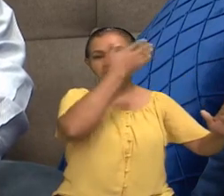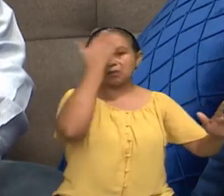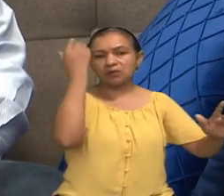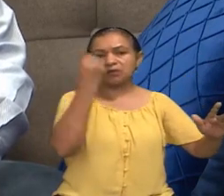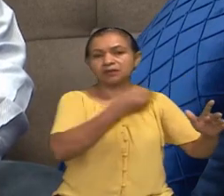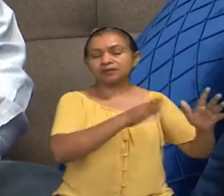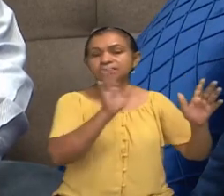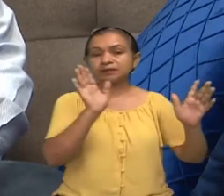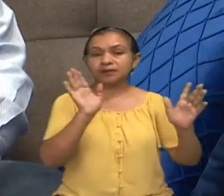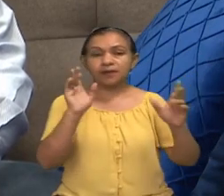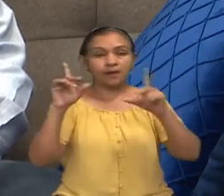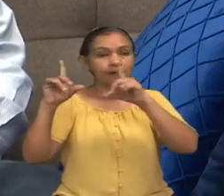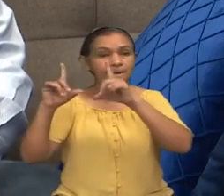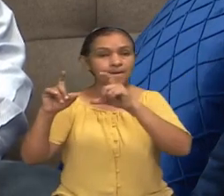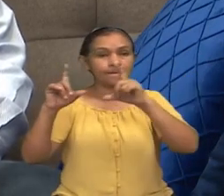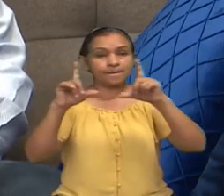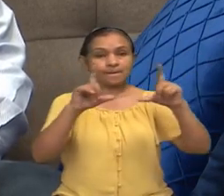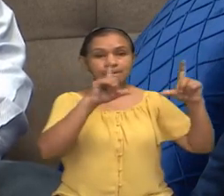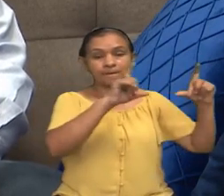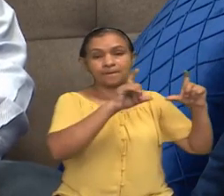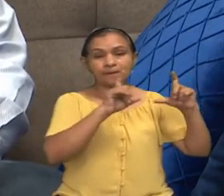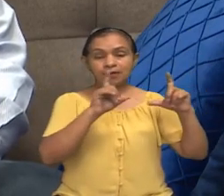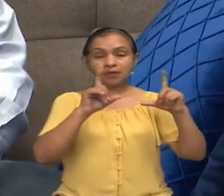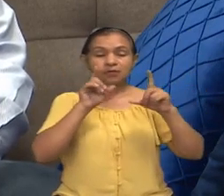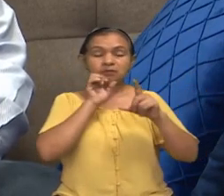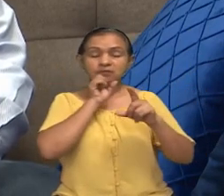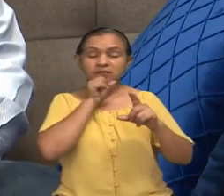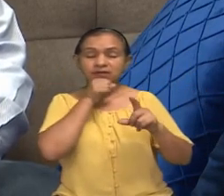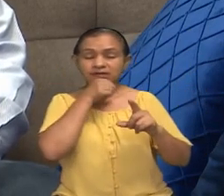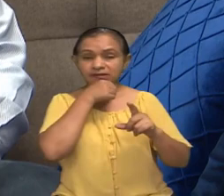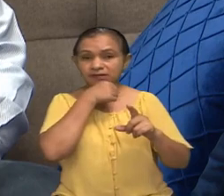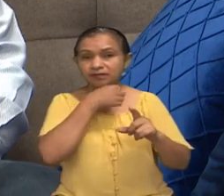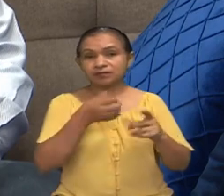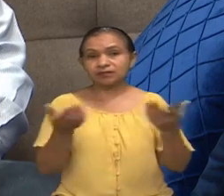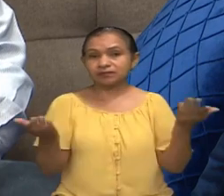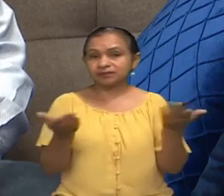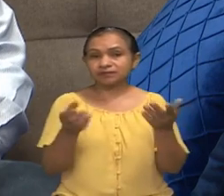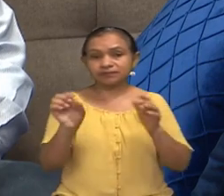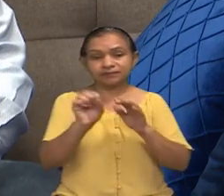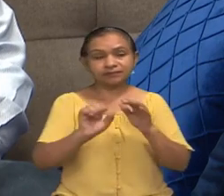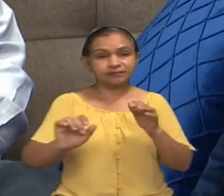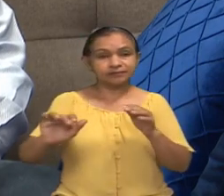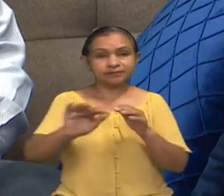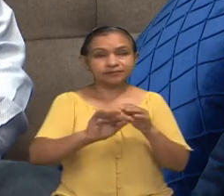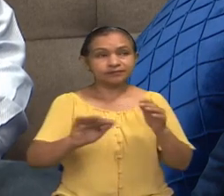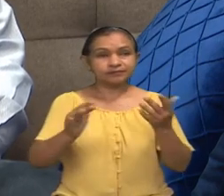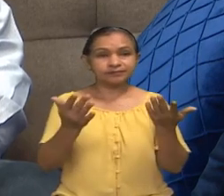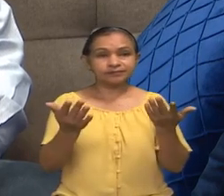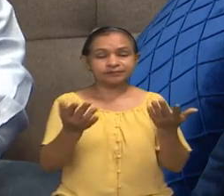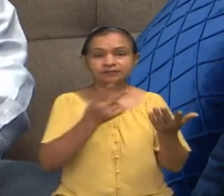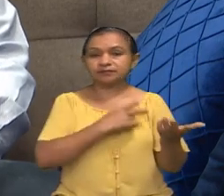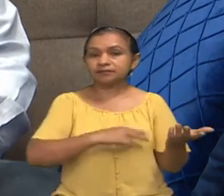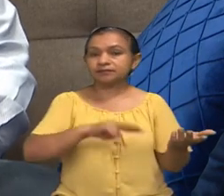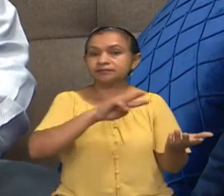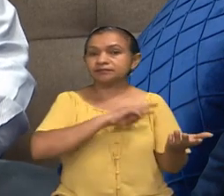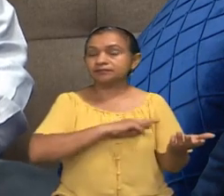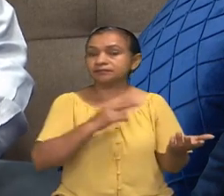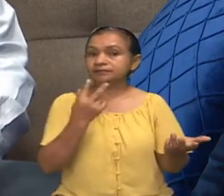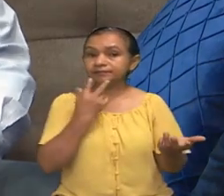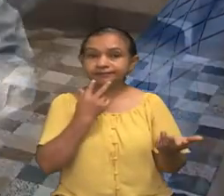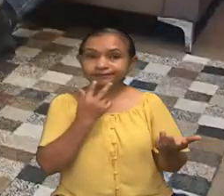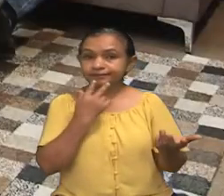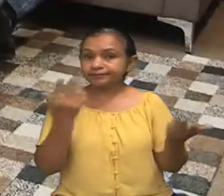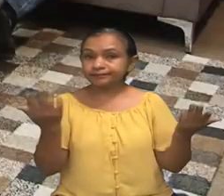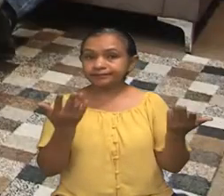haciendo apologías del abandono hacia los adultos mayores. Era una sociedad prácticamente cultivada sin valores. Diputado Carlos Emilio,